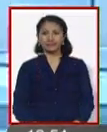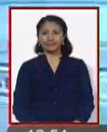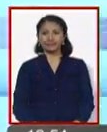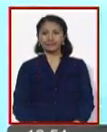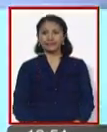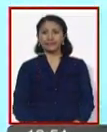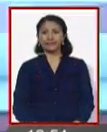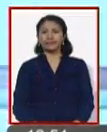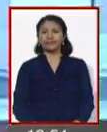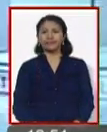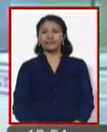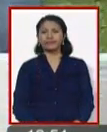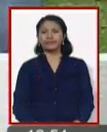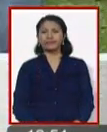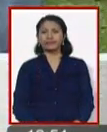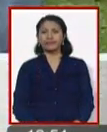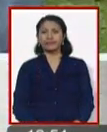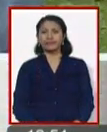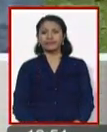tardes.